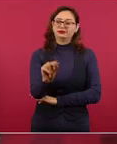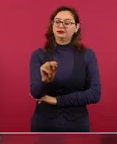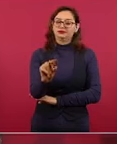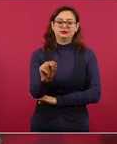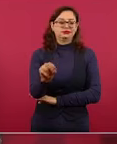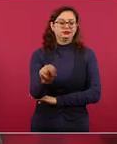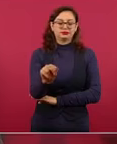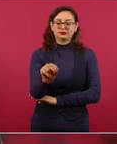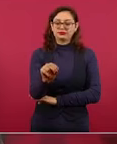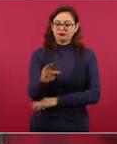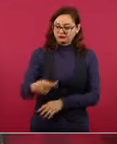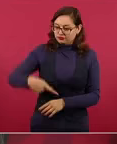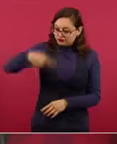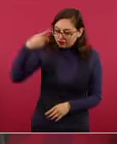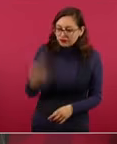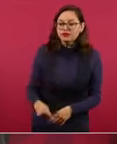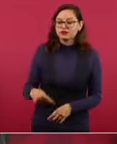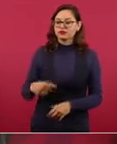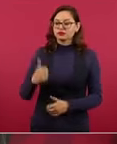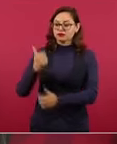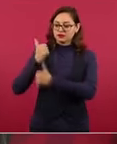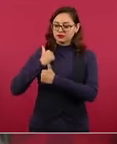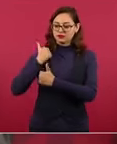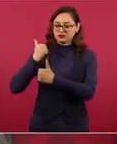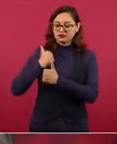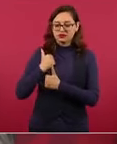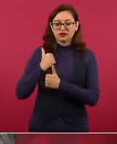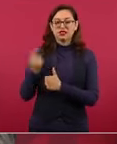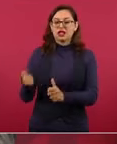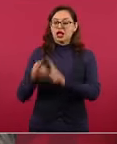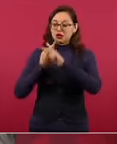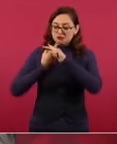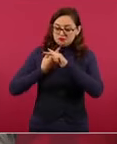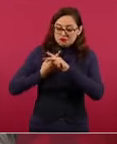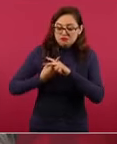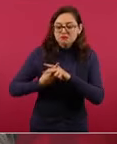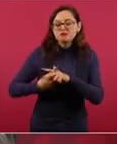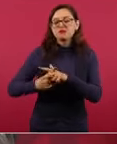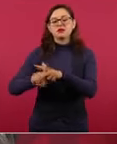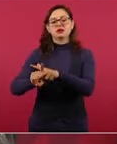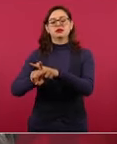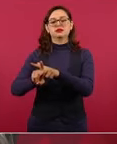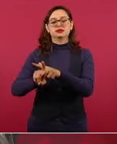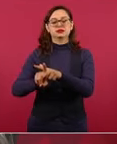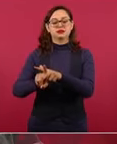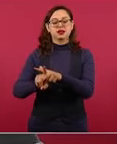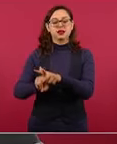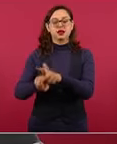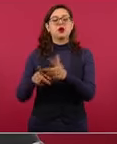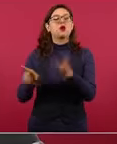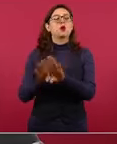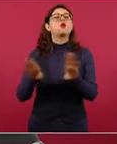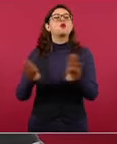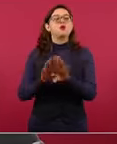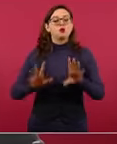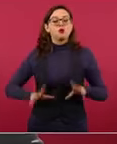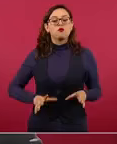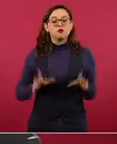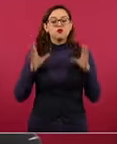el ejército mexicano se forma en la actual el ejército